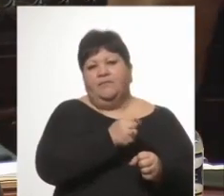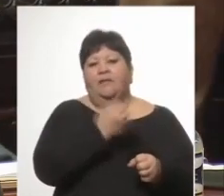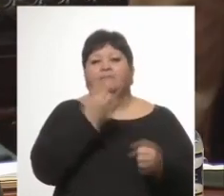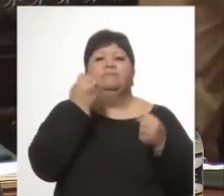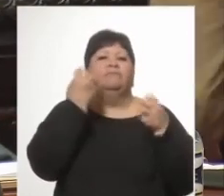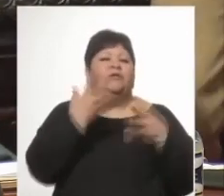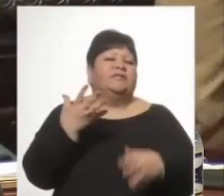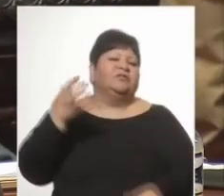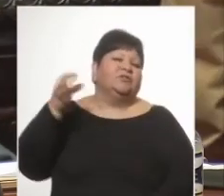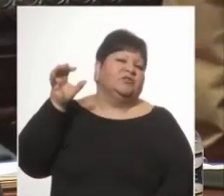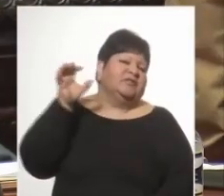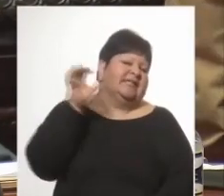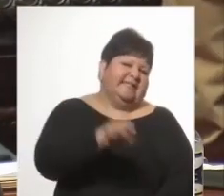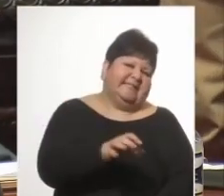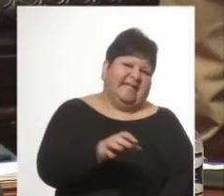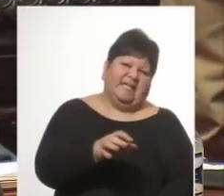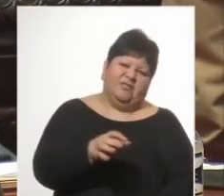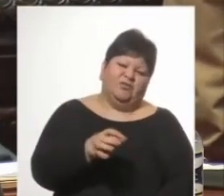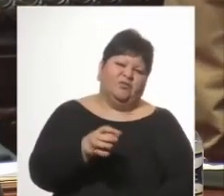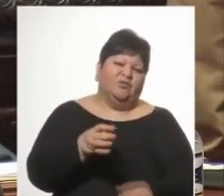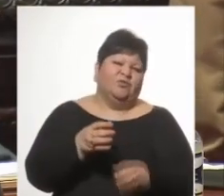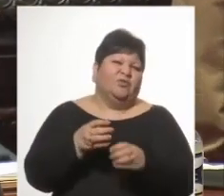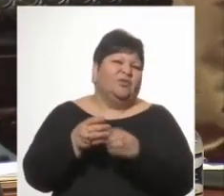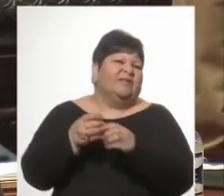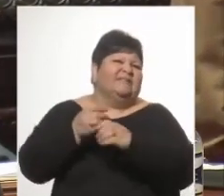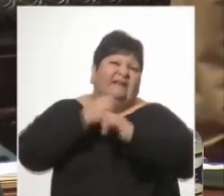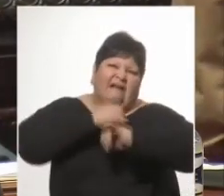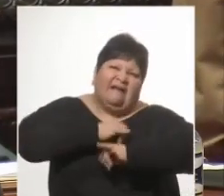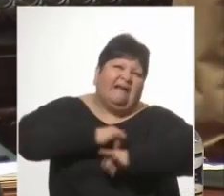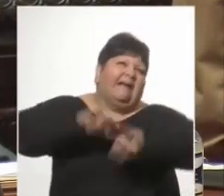enchastre que se ha lanzado sobre mí desde hace varios meses,